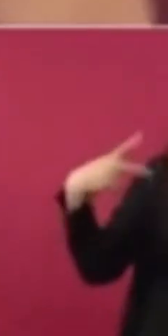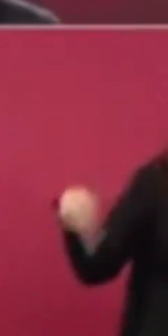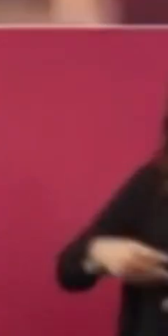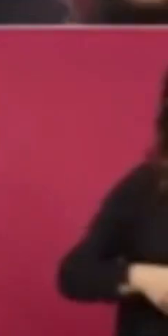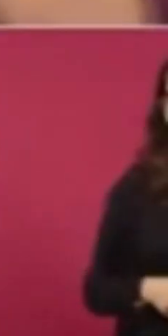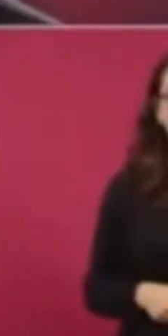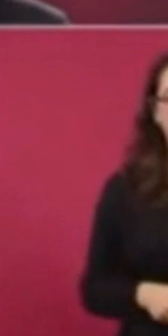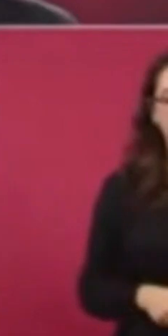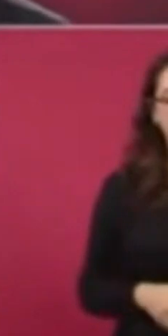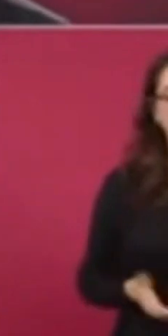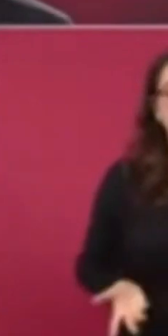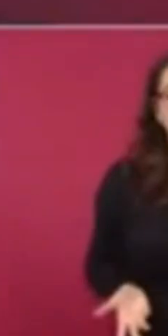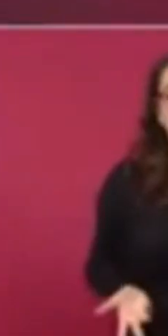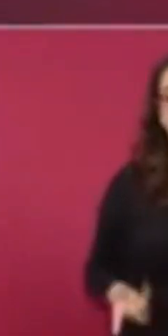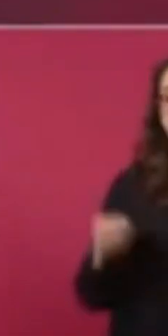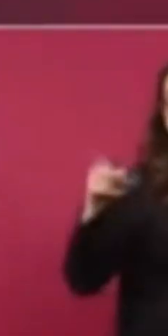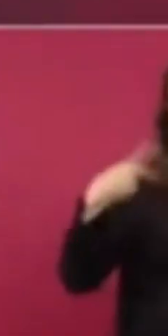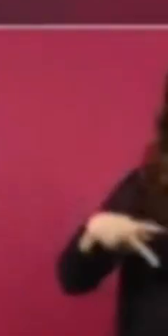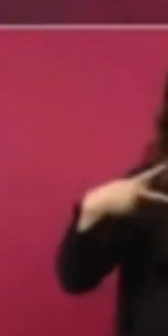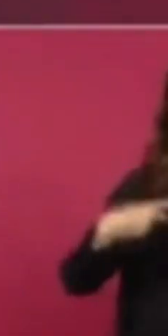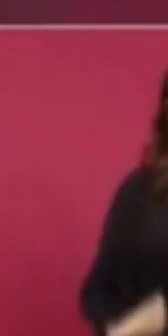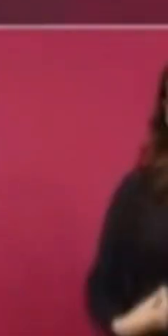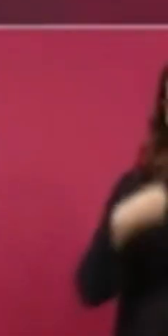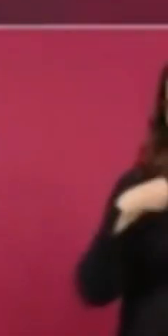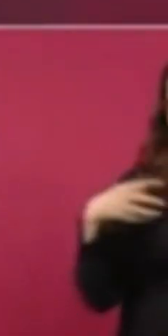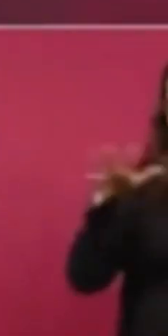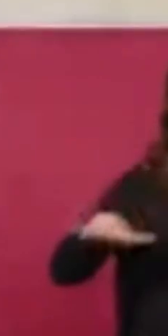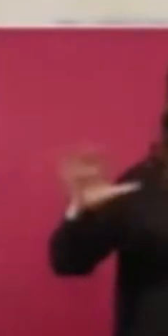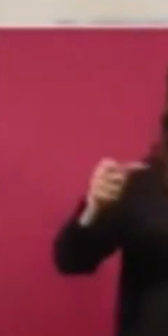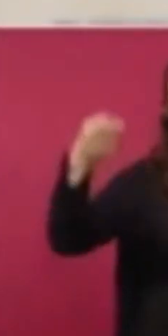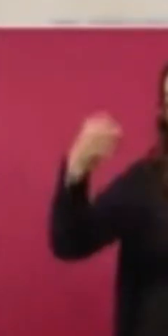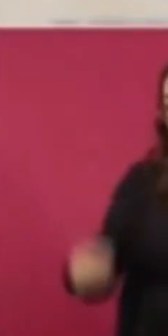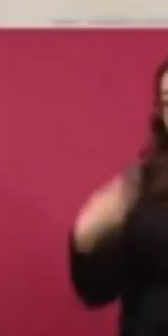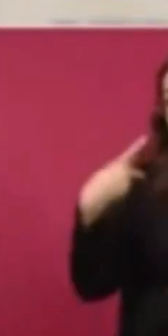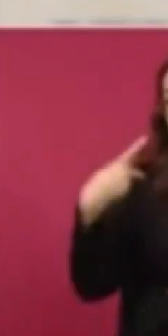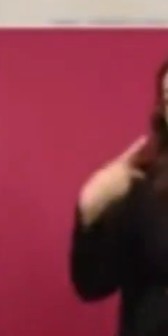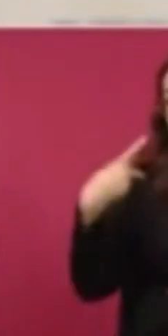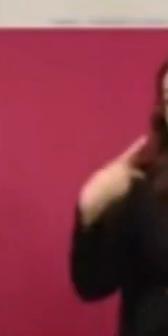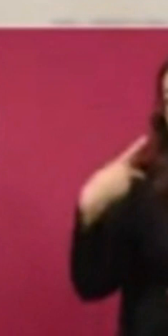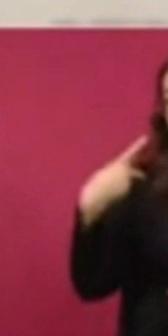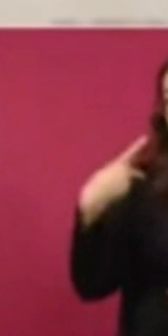cancelados nada más por el capricho de estos fifís corruptos.